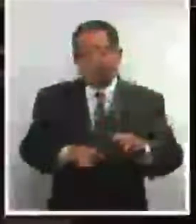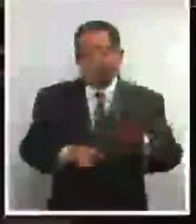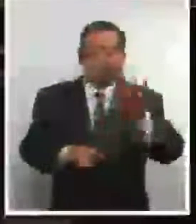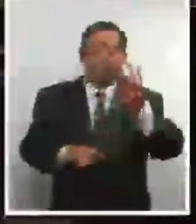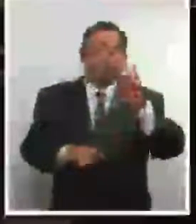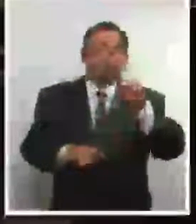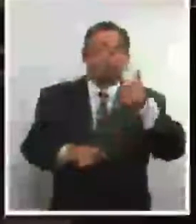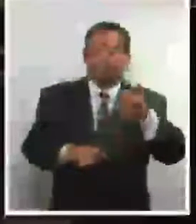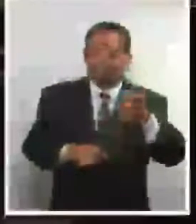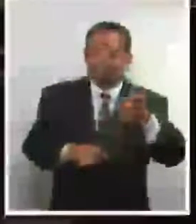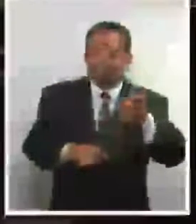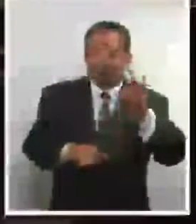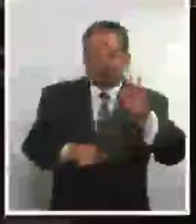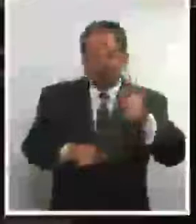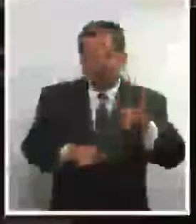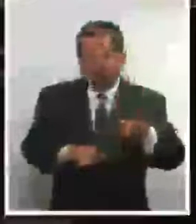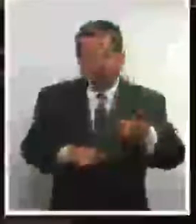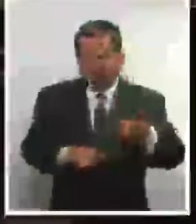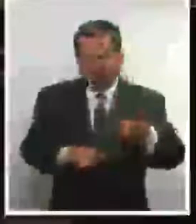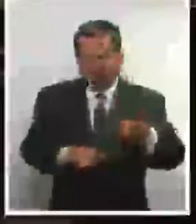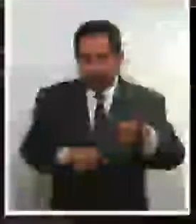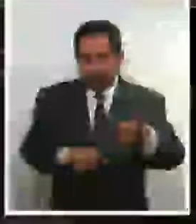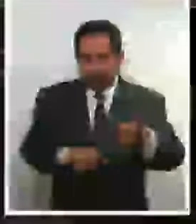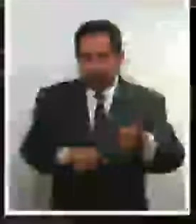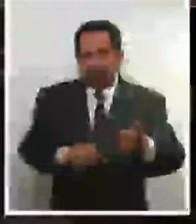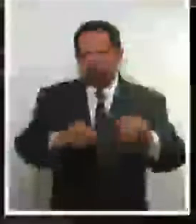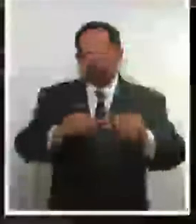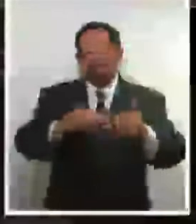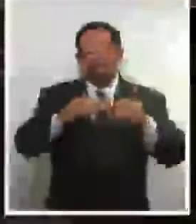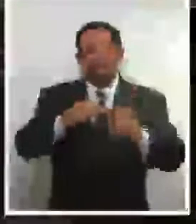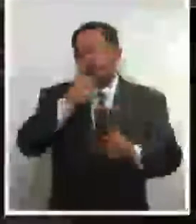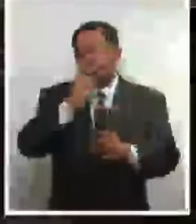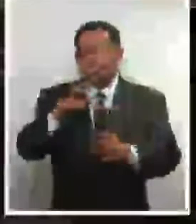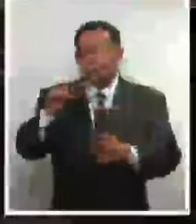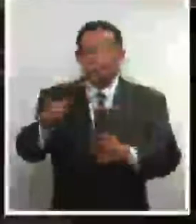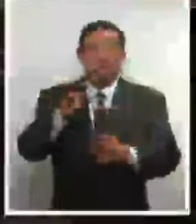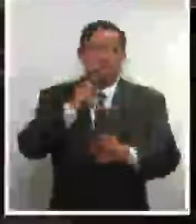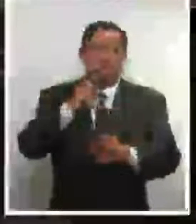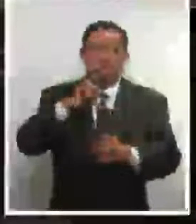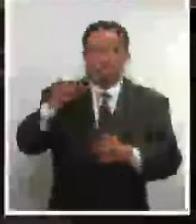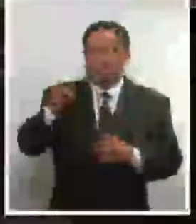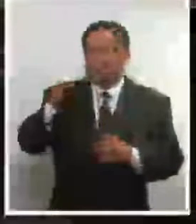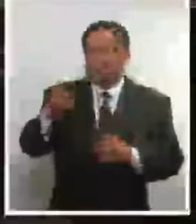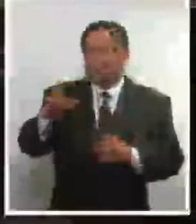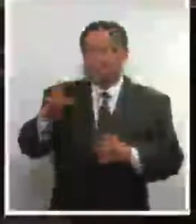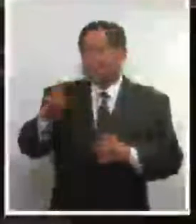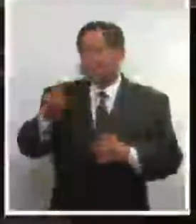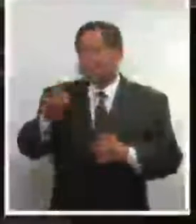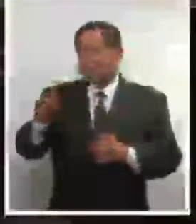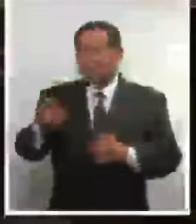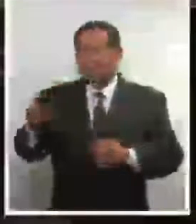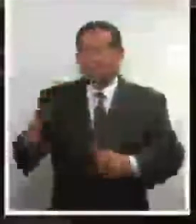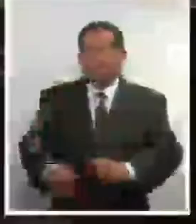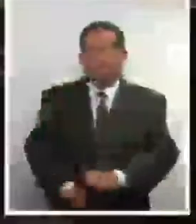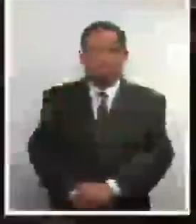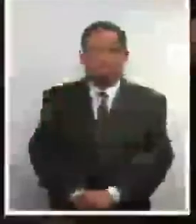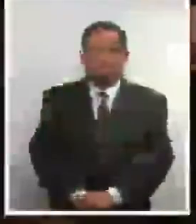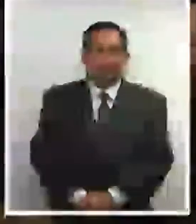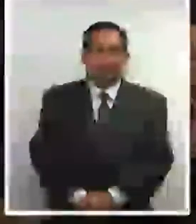46. Tiene el uso de la palabra en contra el diputado Jaime Cárdenas Gracia.